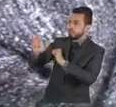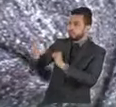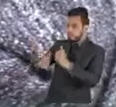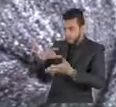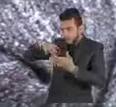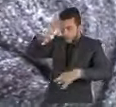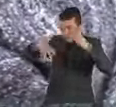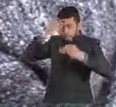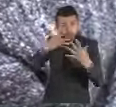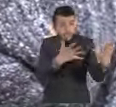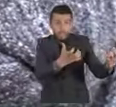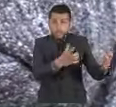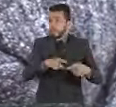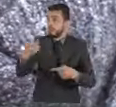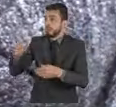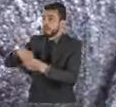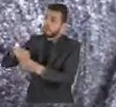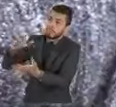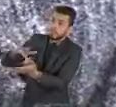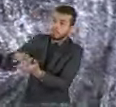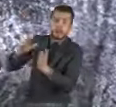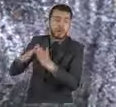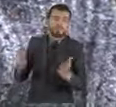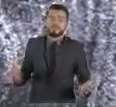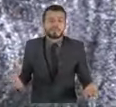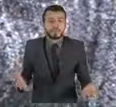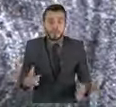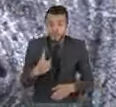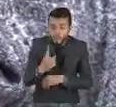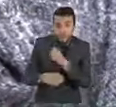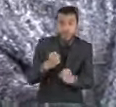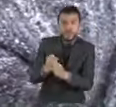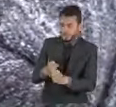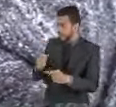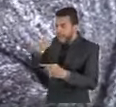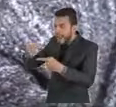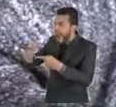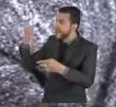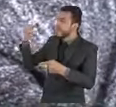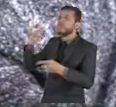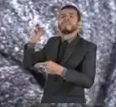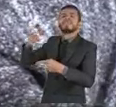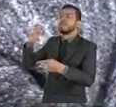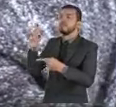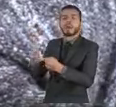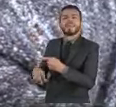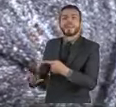quieren. En un año. Eso no lo habíamos hecho en 20.